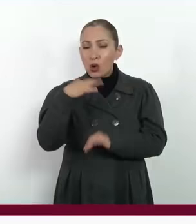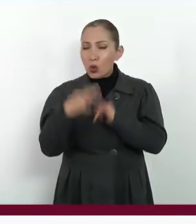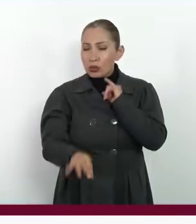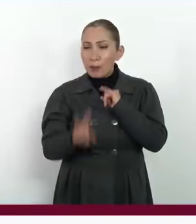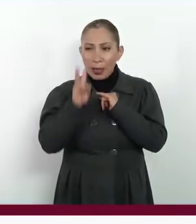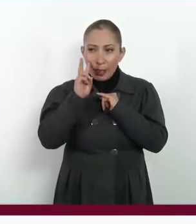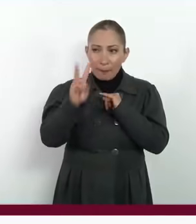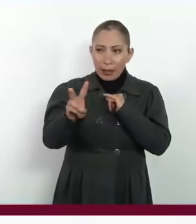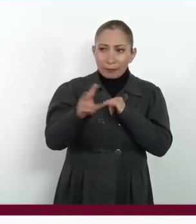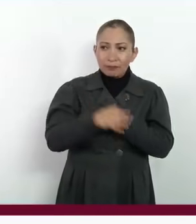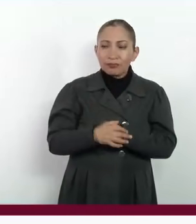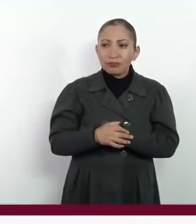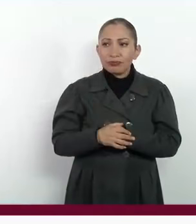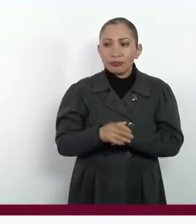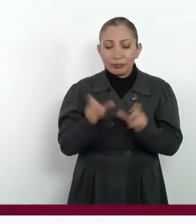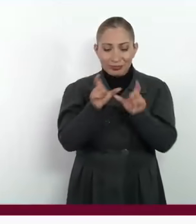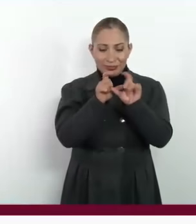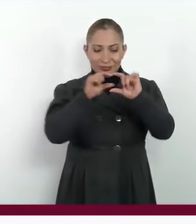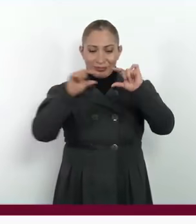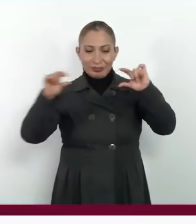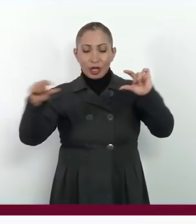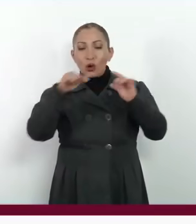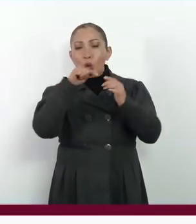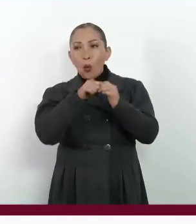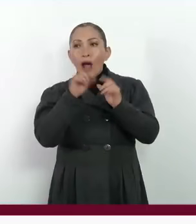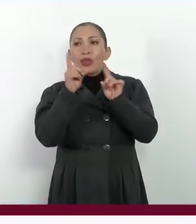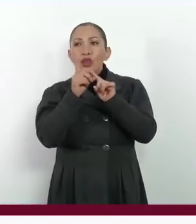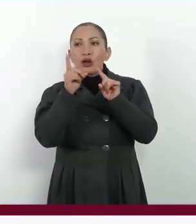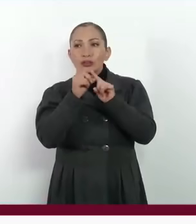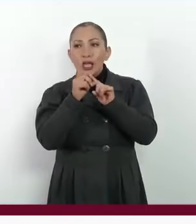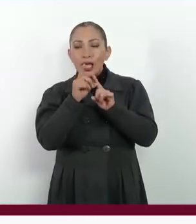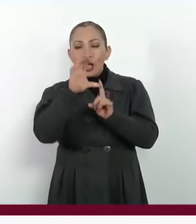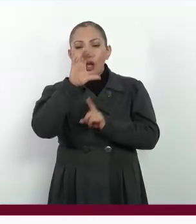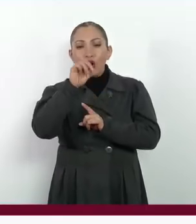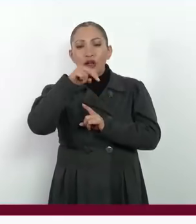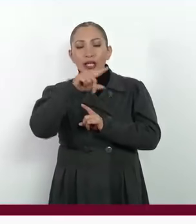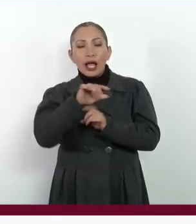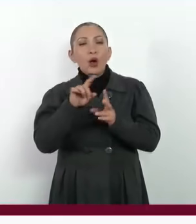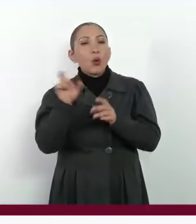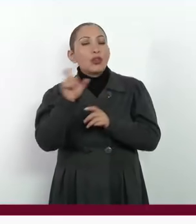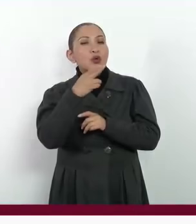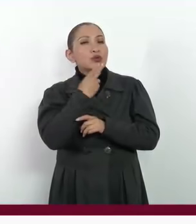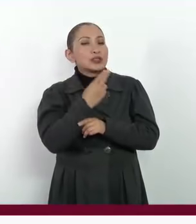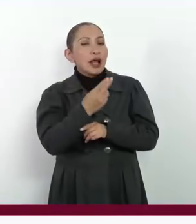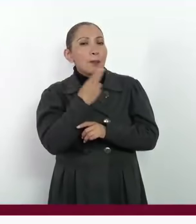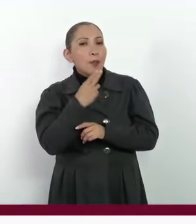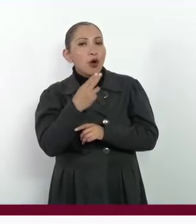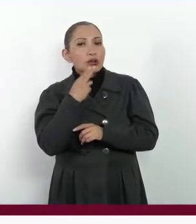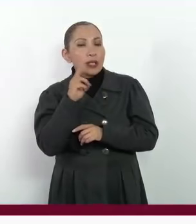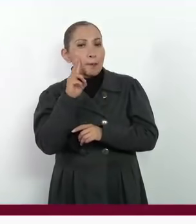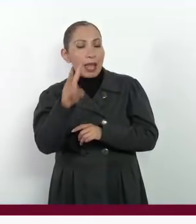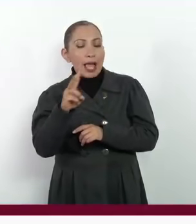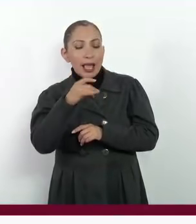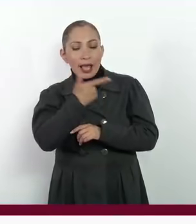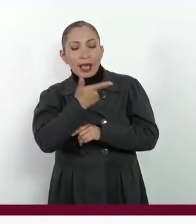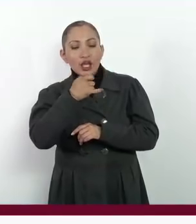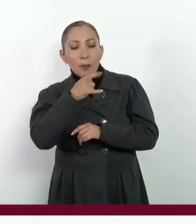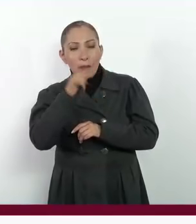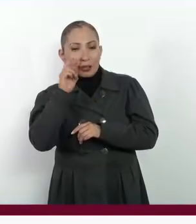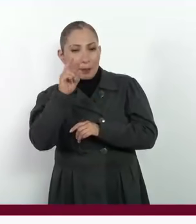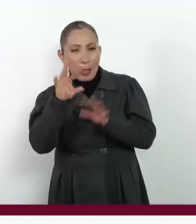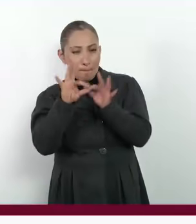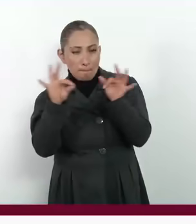En conclusión, se puede obtener la ecuación que describe el lugar geométrico de una cónica, a partir de utilizar la condición